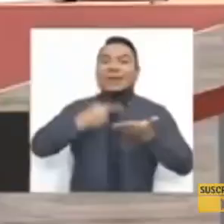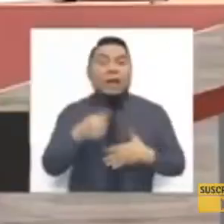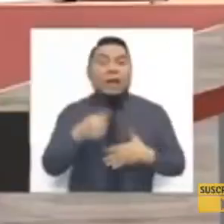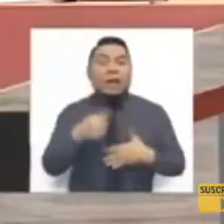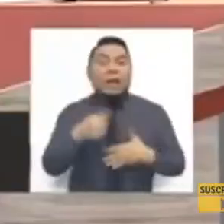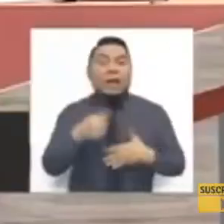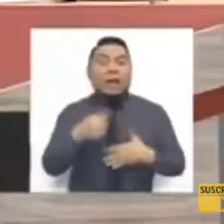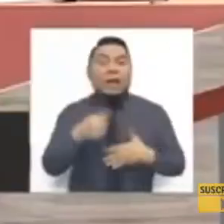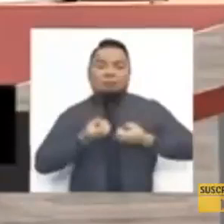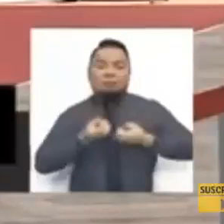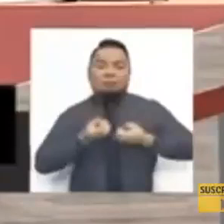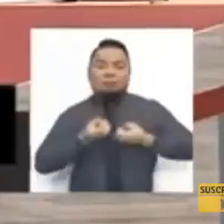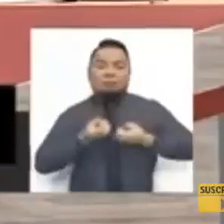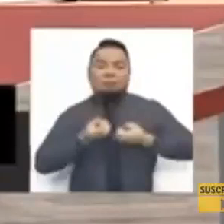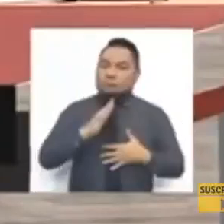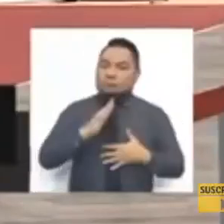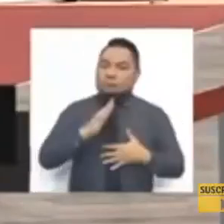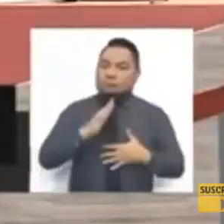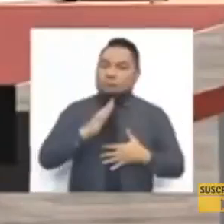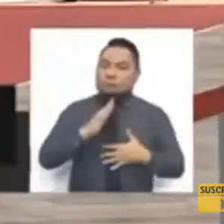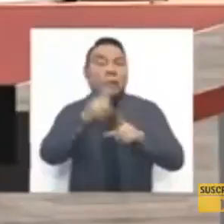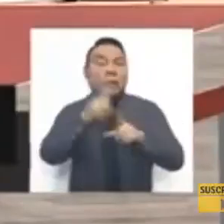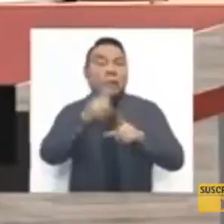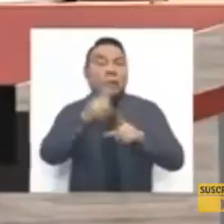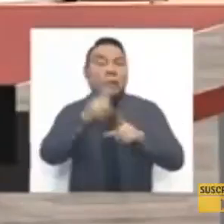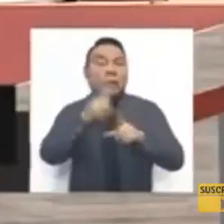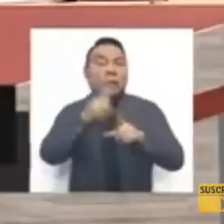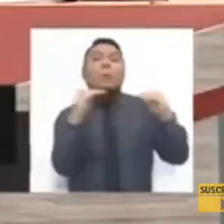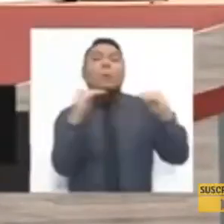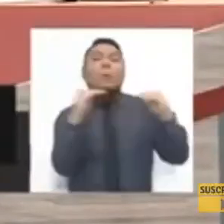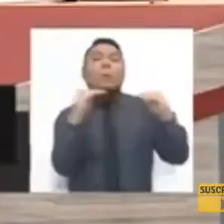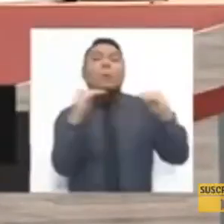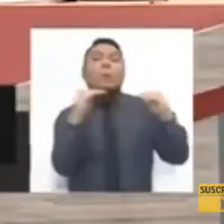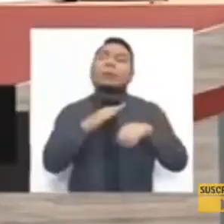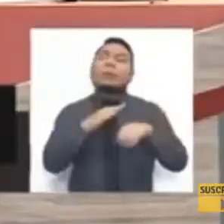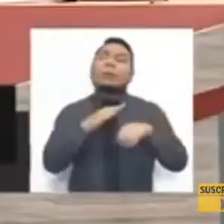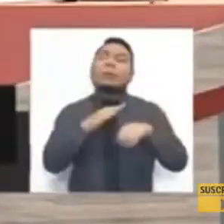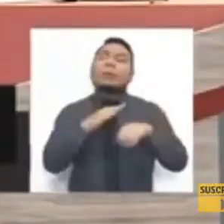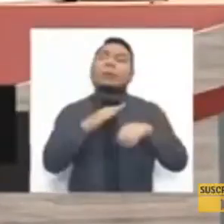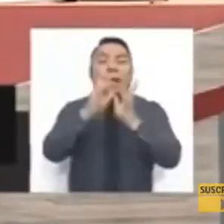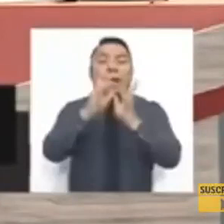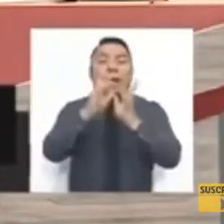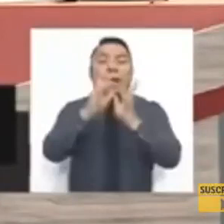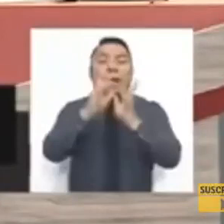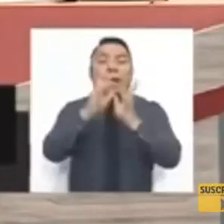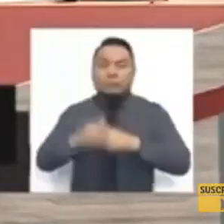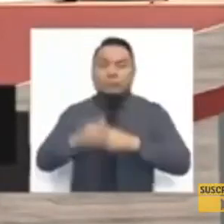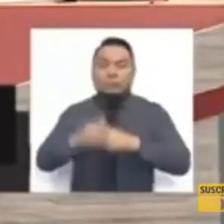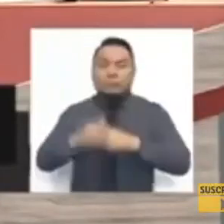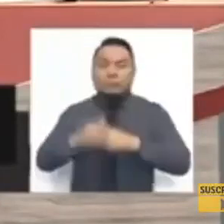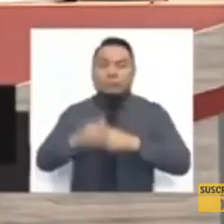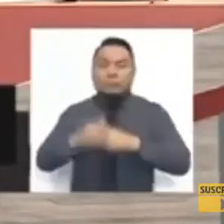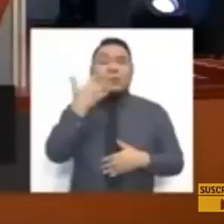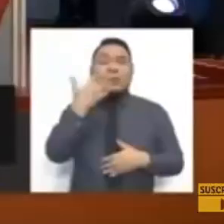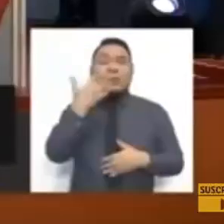de expresión, tolerancia política e igualdad, por lo que invocamos el respeto de las mismas. Cualquier